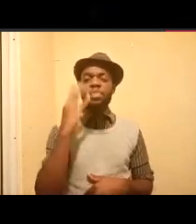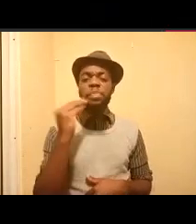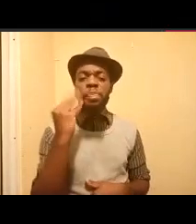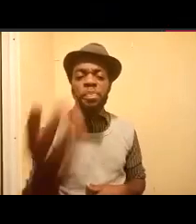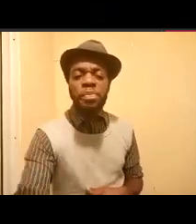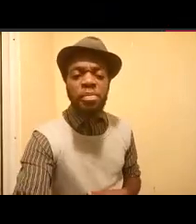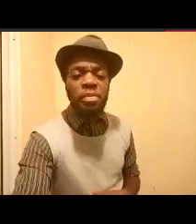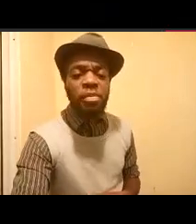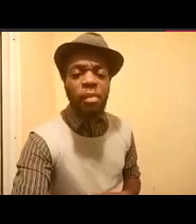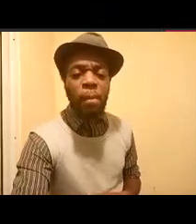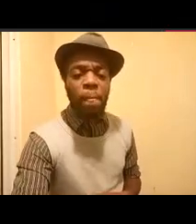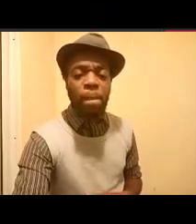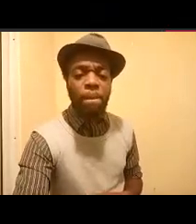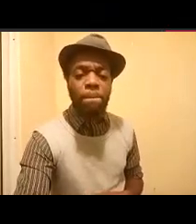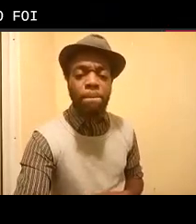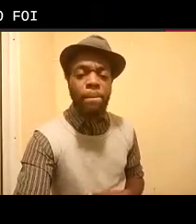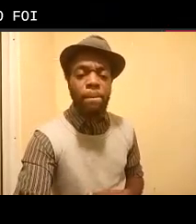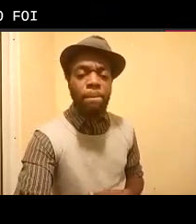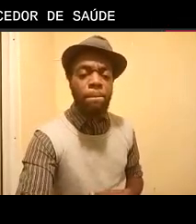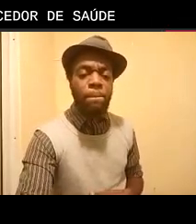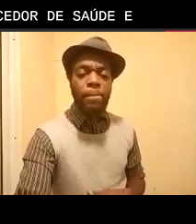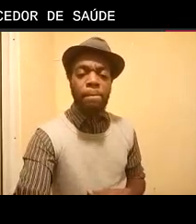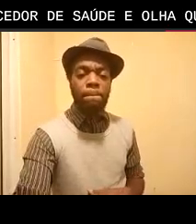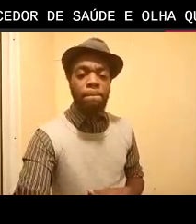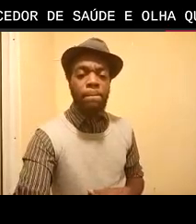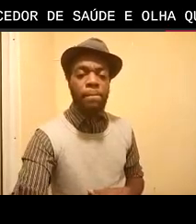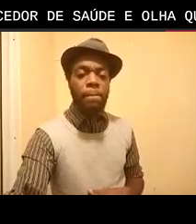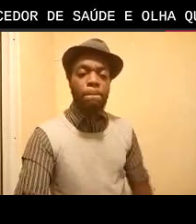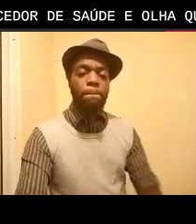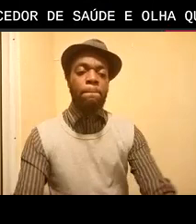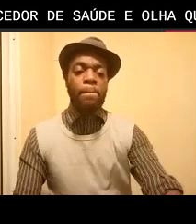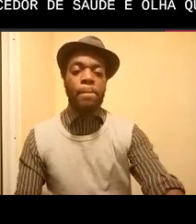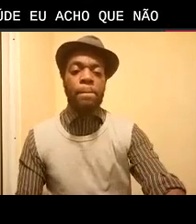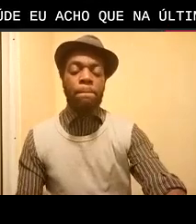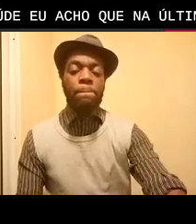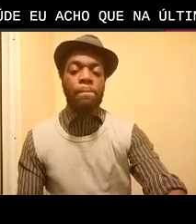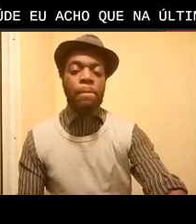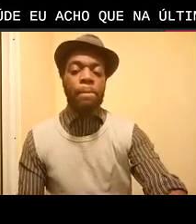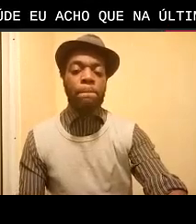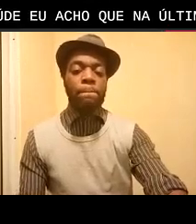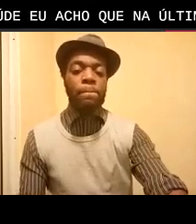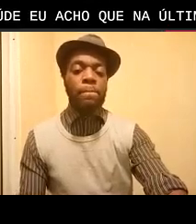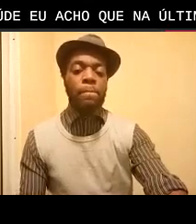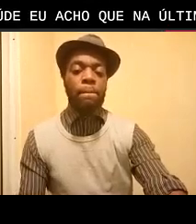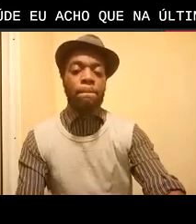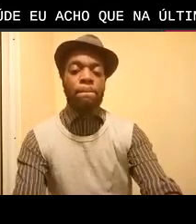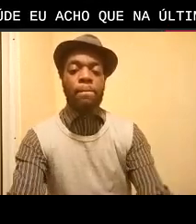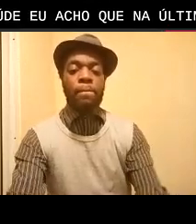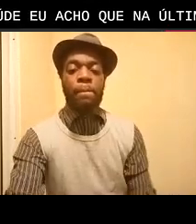de salud. Pues bueno, Ujú. en la clase anterior dije que tal vez en los colegios, en las